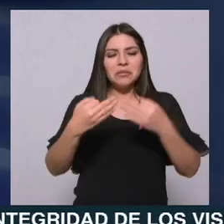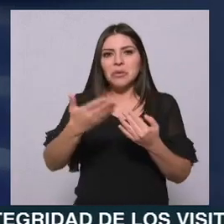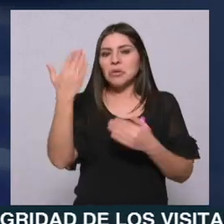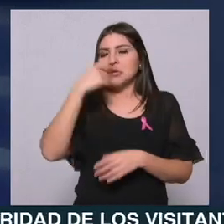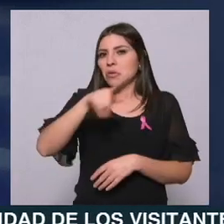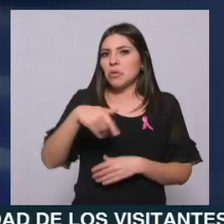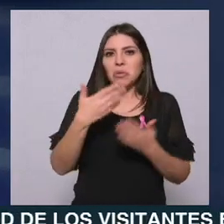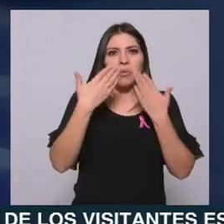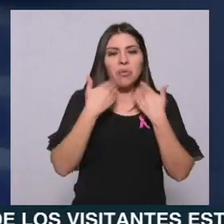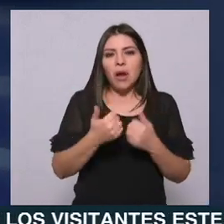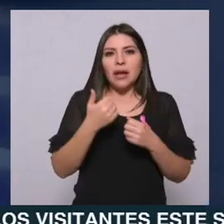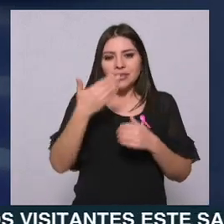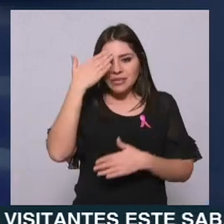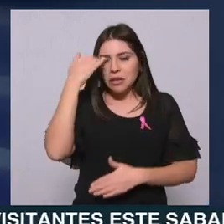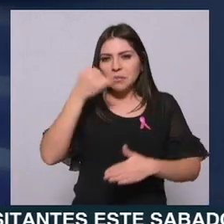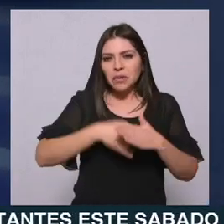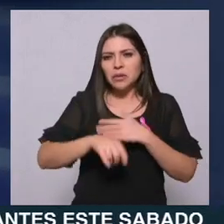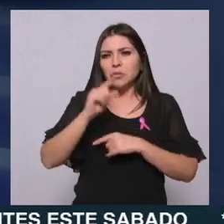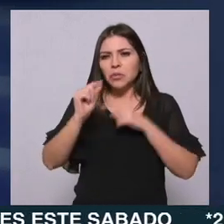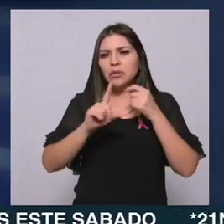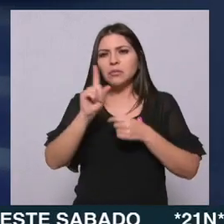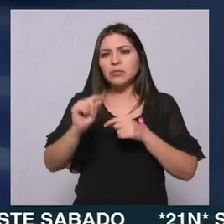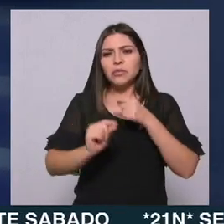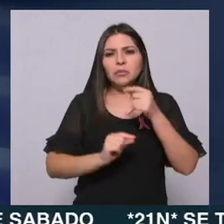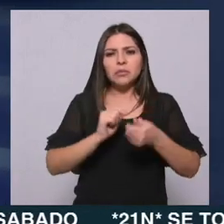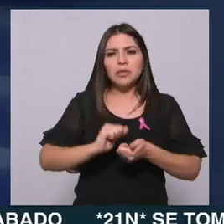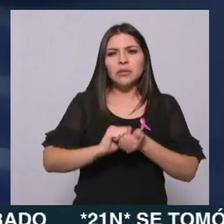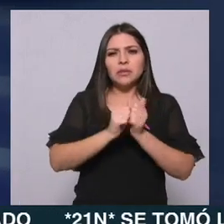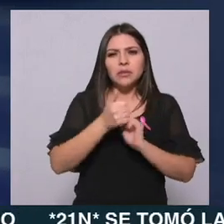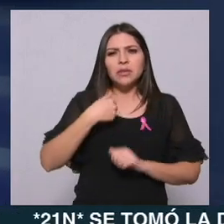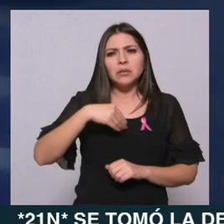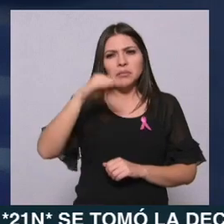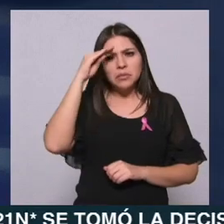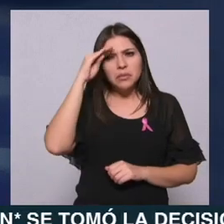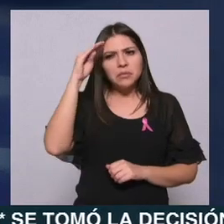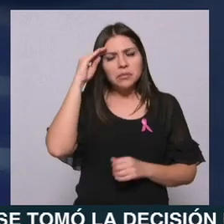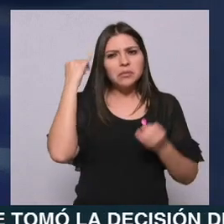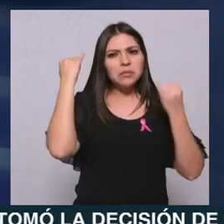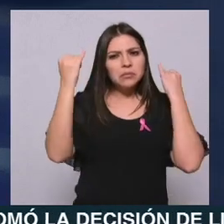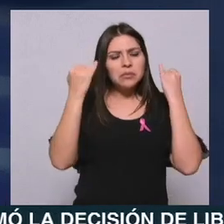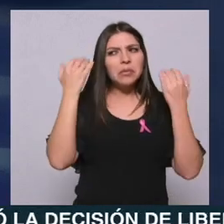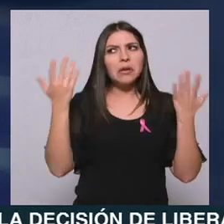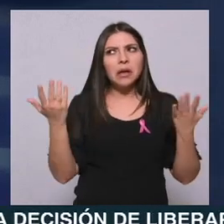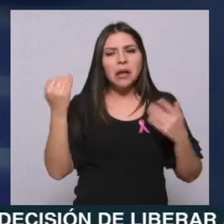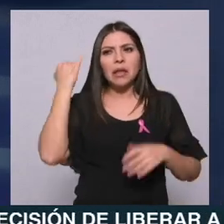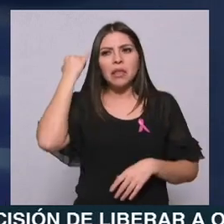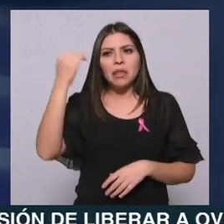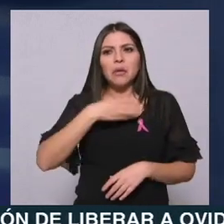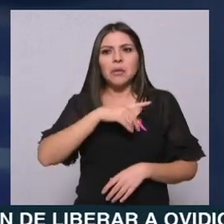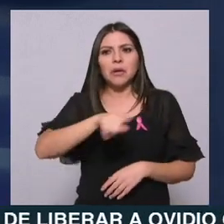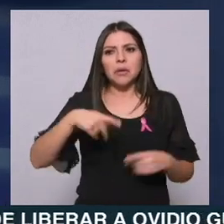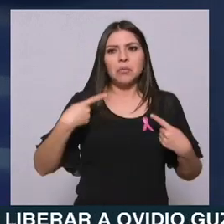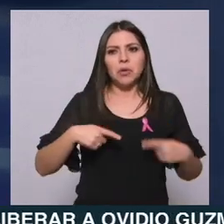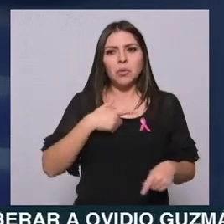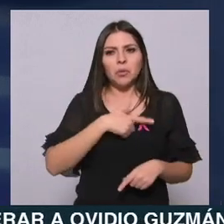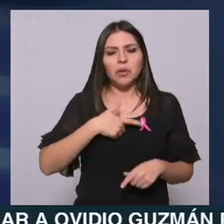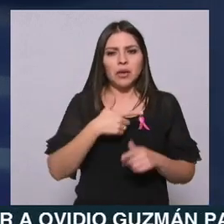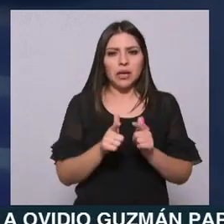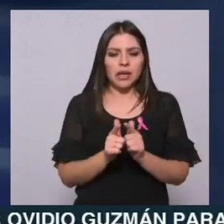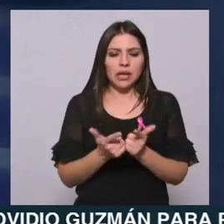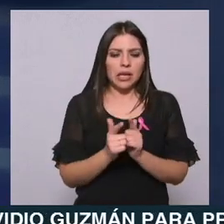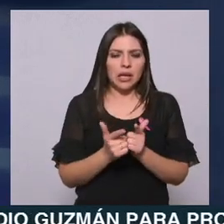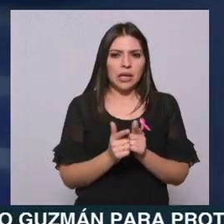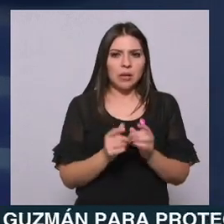al público en general. Y de ahí empecé como a pensar que podría ser una buena idea, que a la gente podría gustarle, un libro